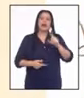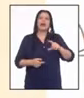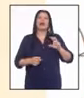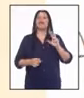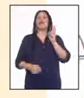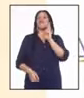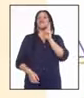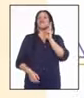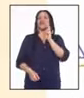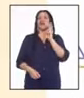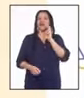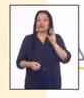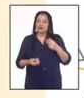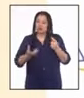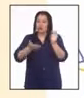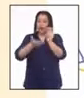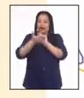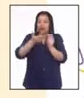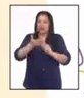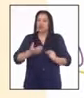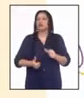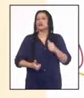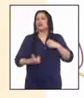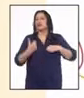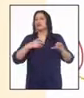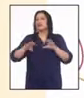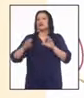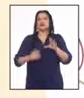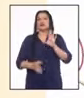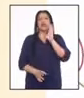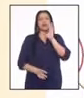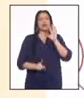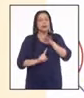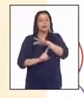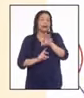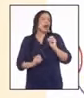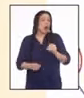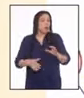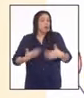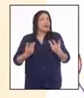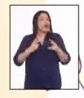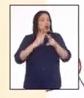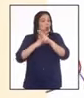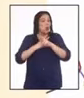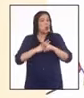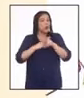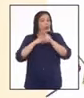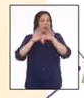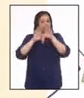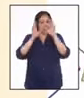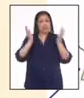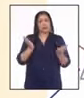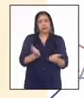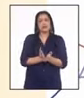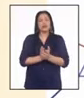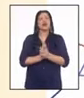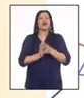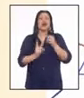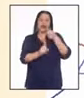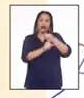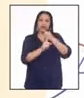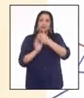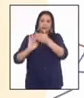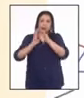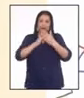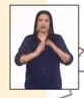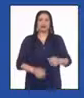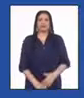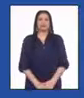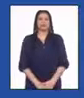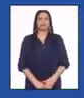de opinión sobre acciones que contaminan o preservan el medio ambiente en la población o localidad.